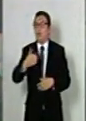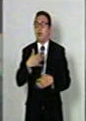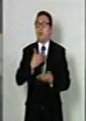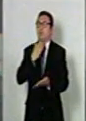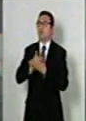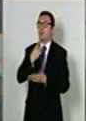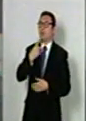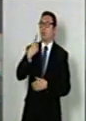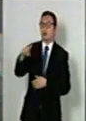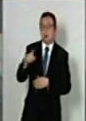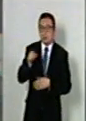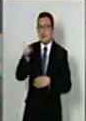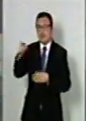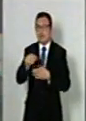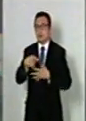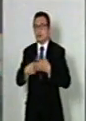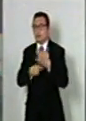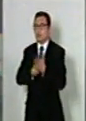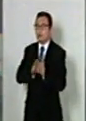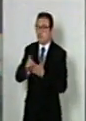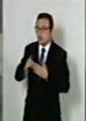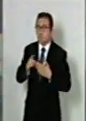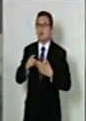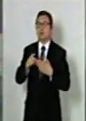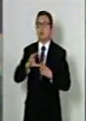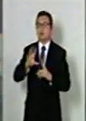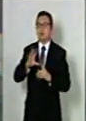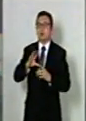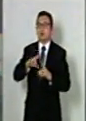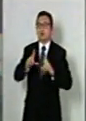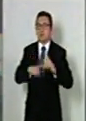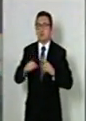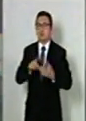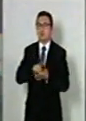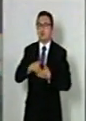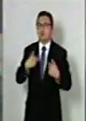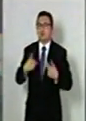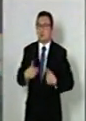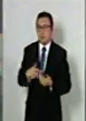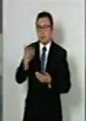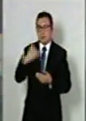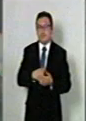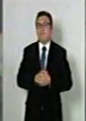en la Comisión de Delitos a la Comisión Nacional de Derechos Humanos. Los 2011.